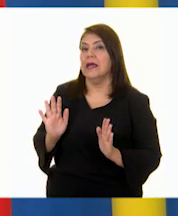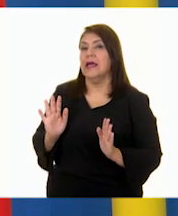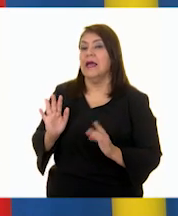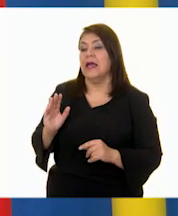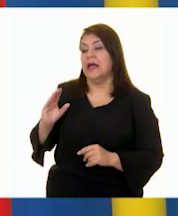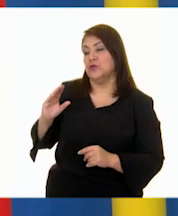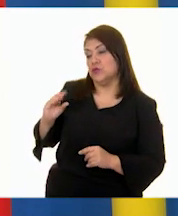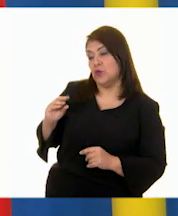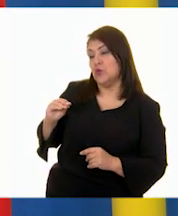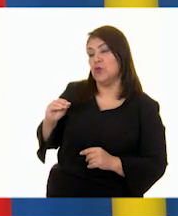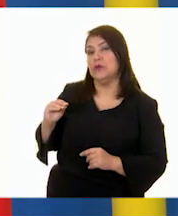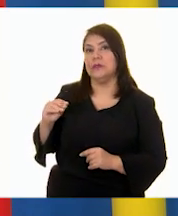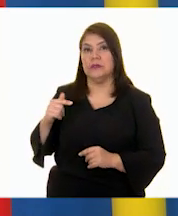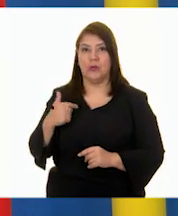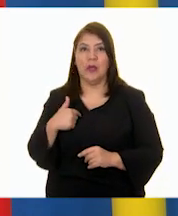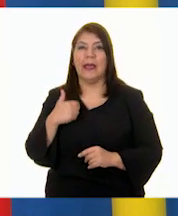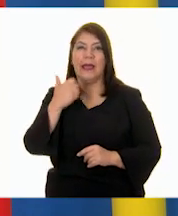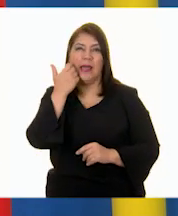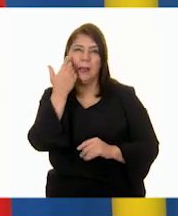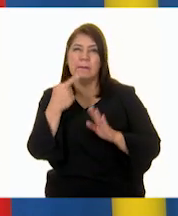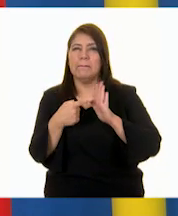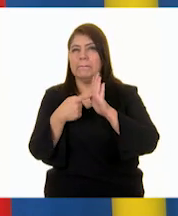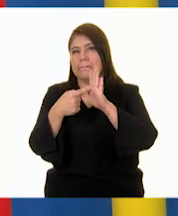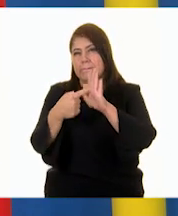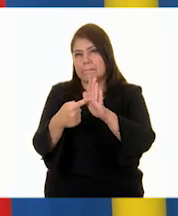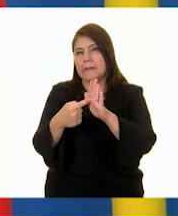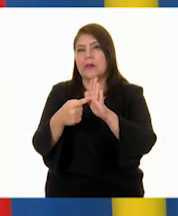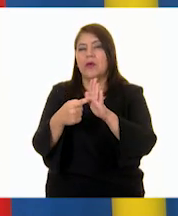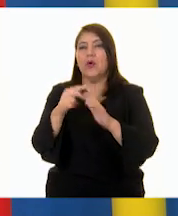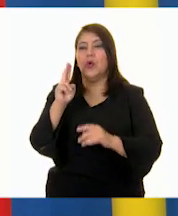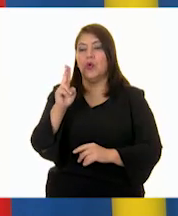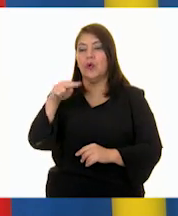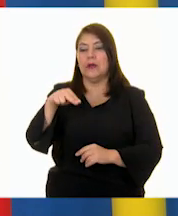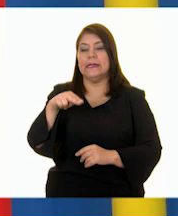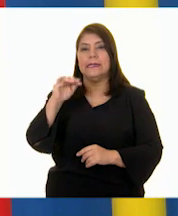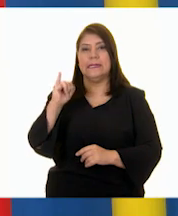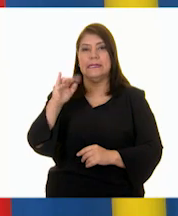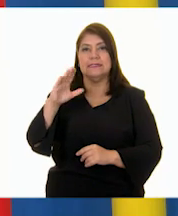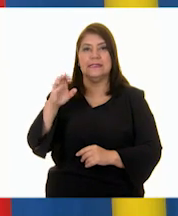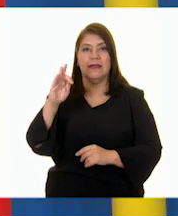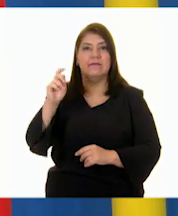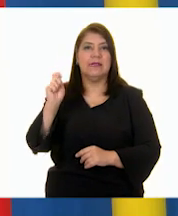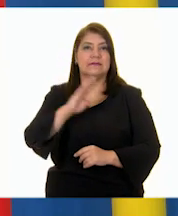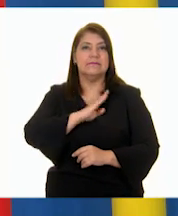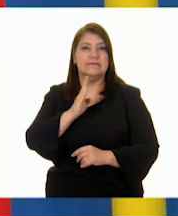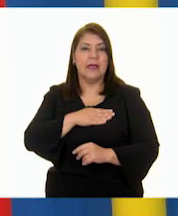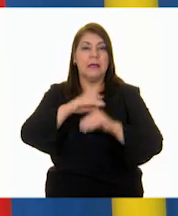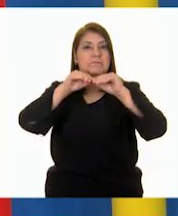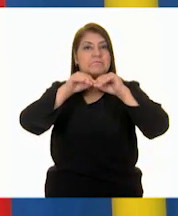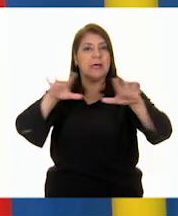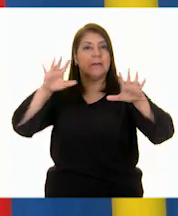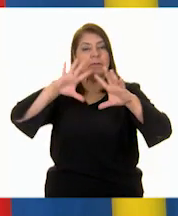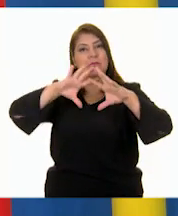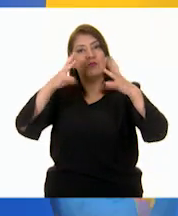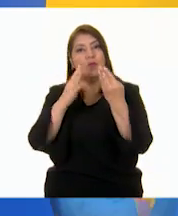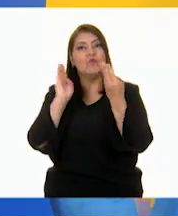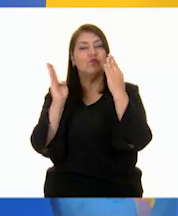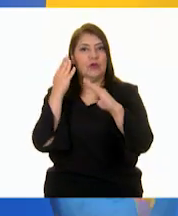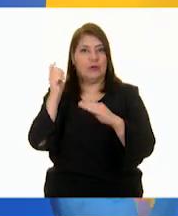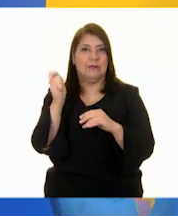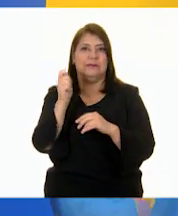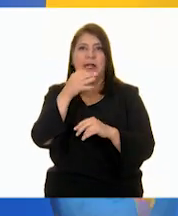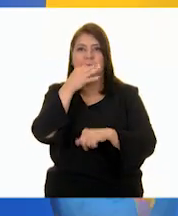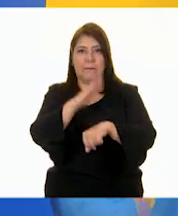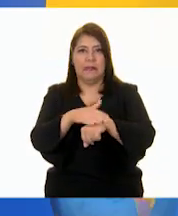Tony y yo queremos presentarle pues un mensaje de UNICEF España para las niñas y los niños de todo el mundo. ¿Le parece bien? Pero por